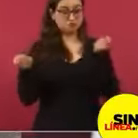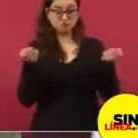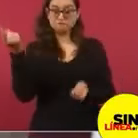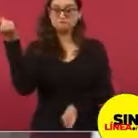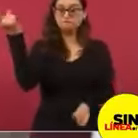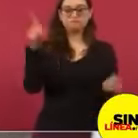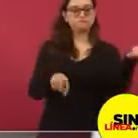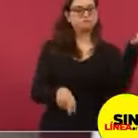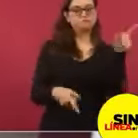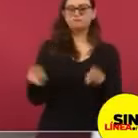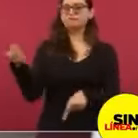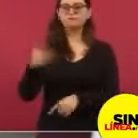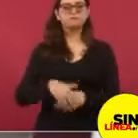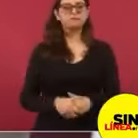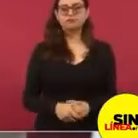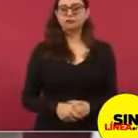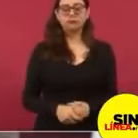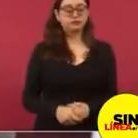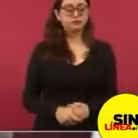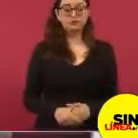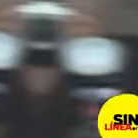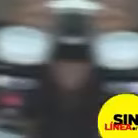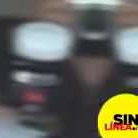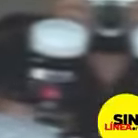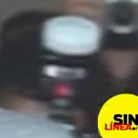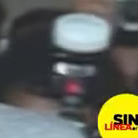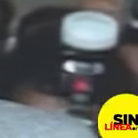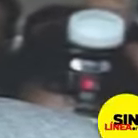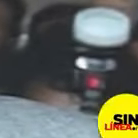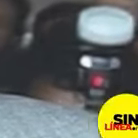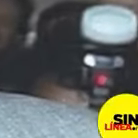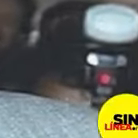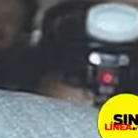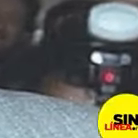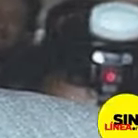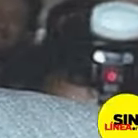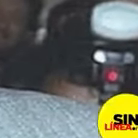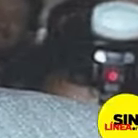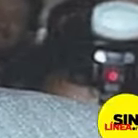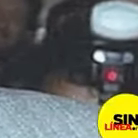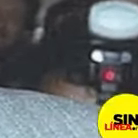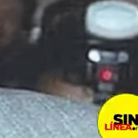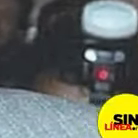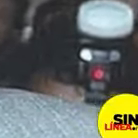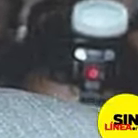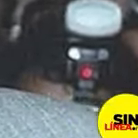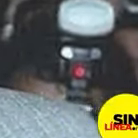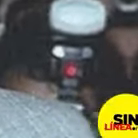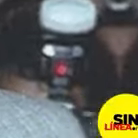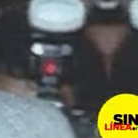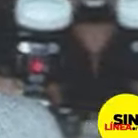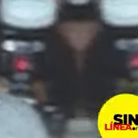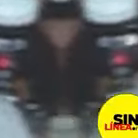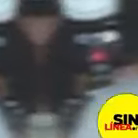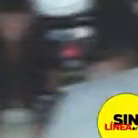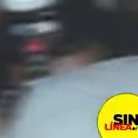No voy a tener relaciones con políticos. No voy a hablar de política.